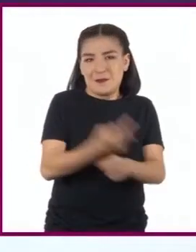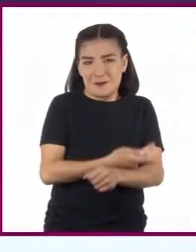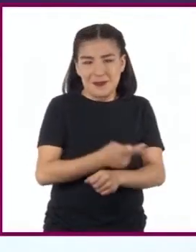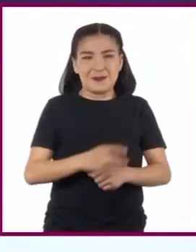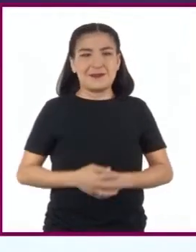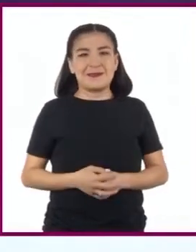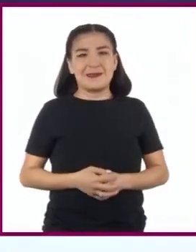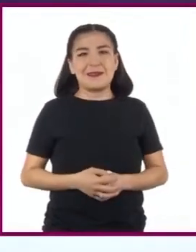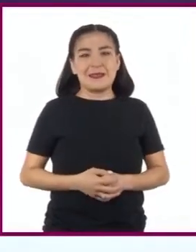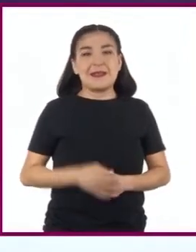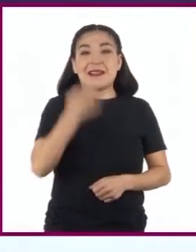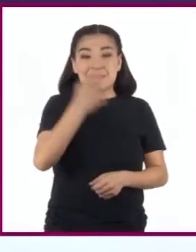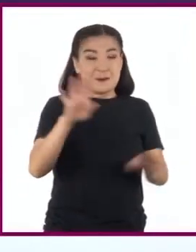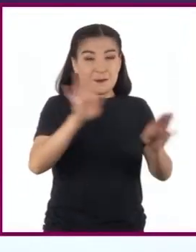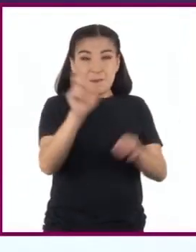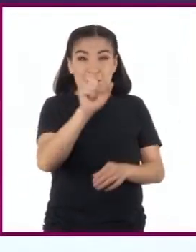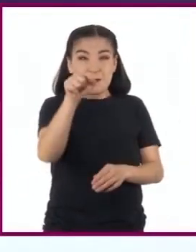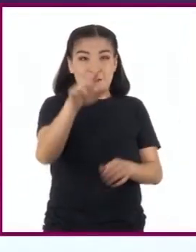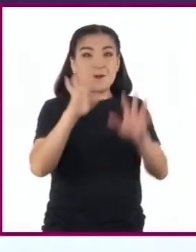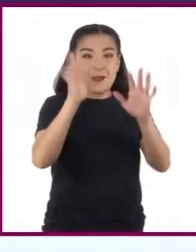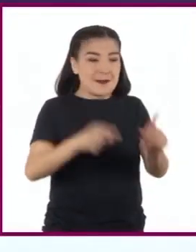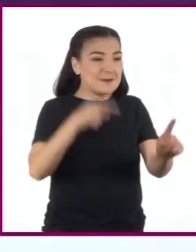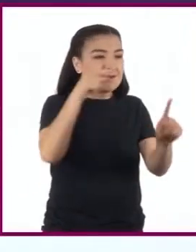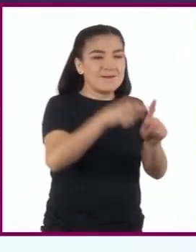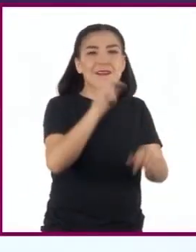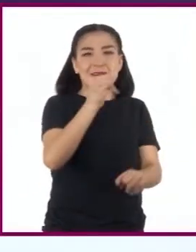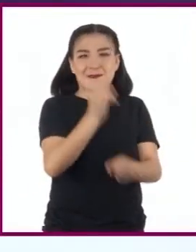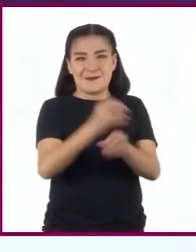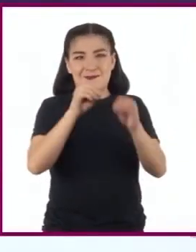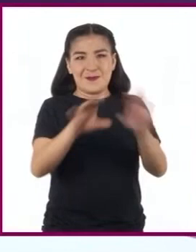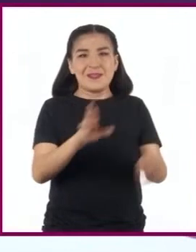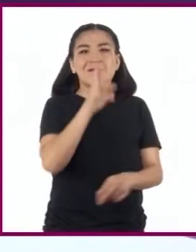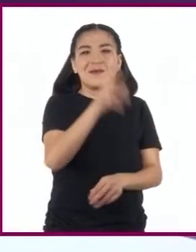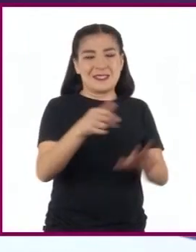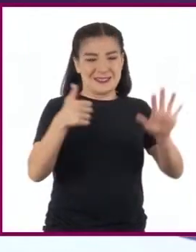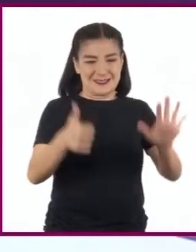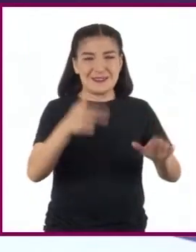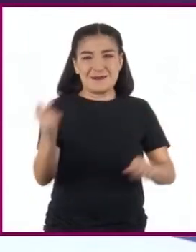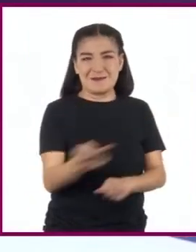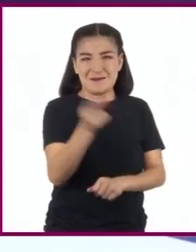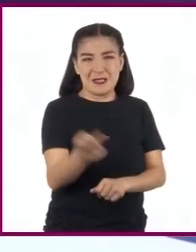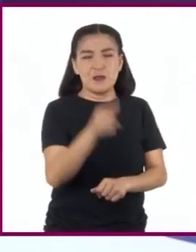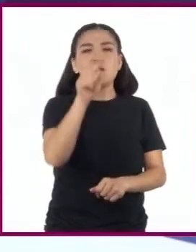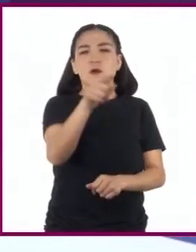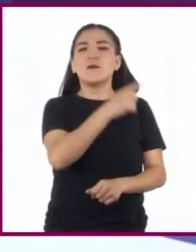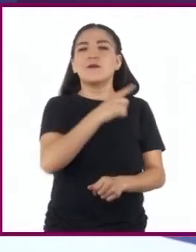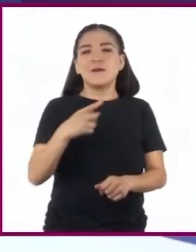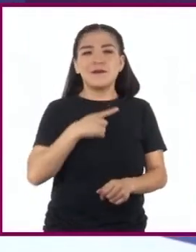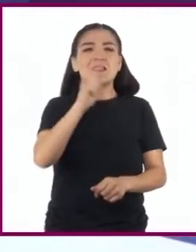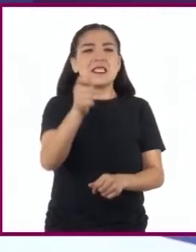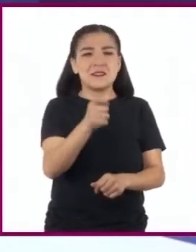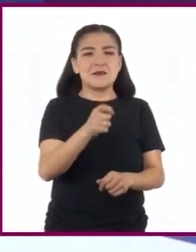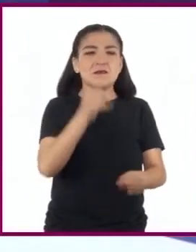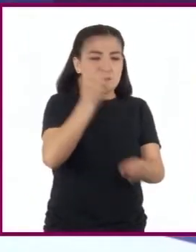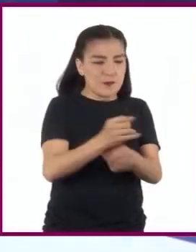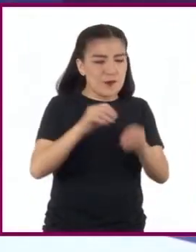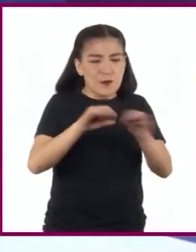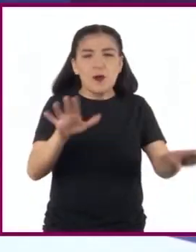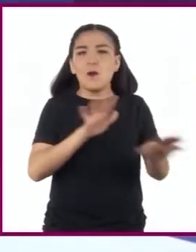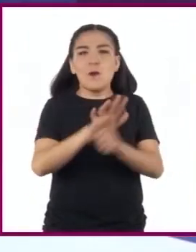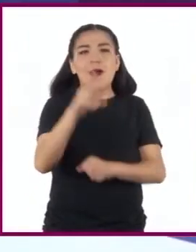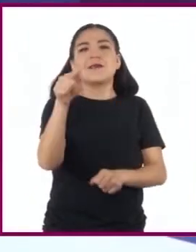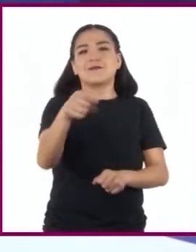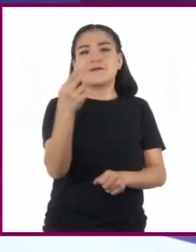Una vez que identificaron la información que responde a las 6 preguntas, identifiquen qué información es la